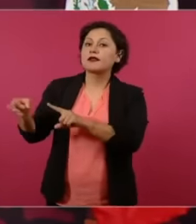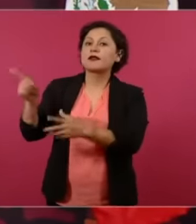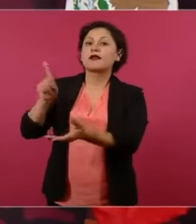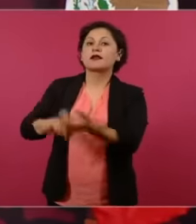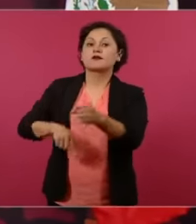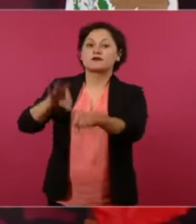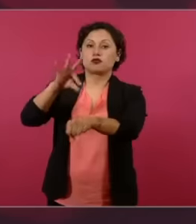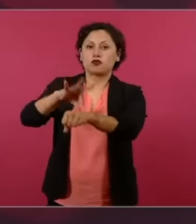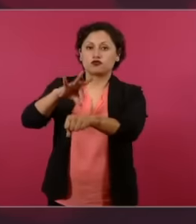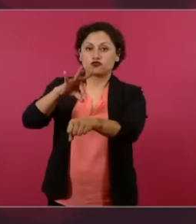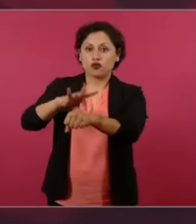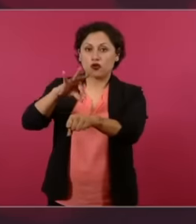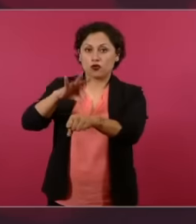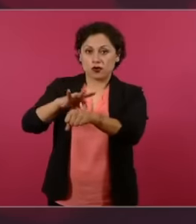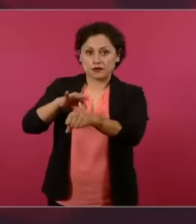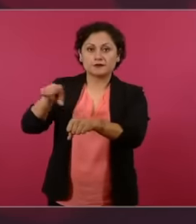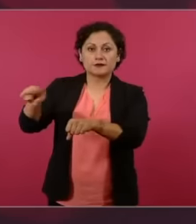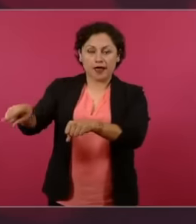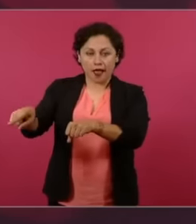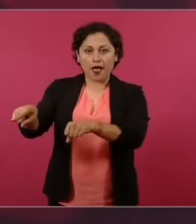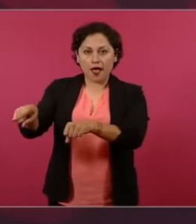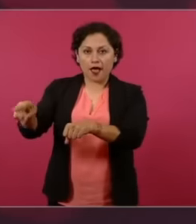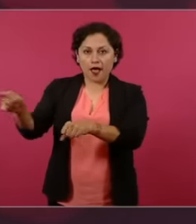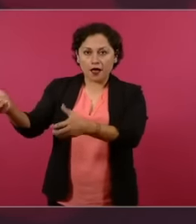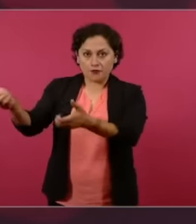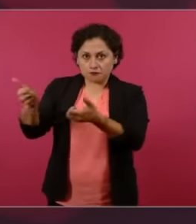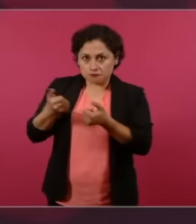sacando pruebas para la identificación